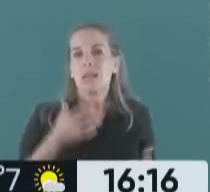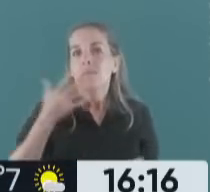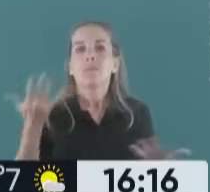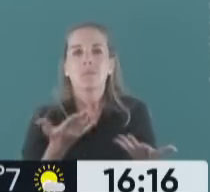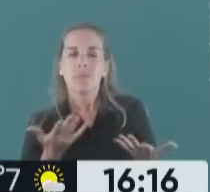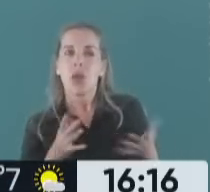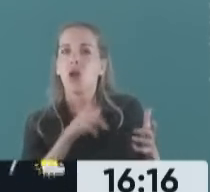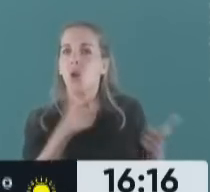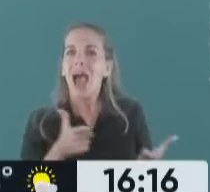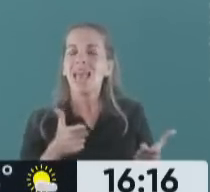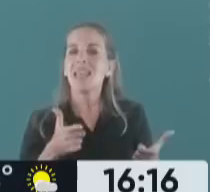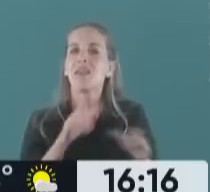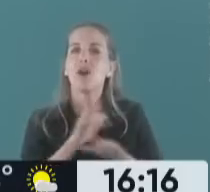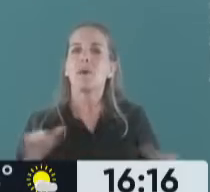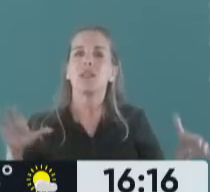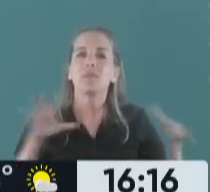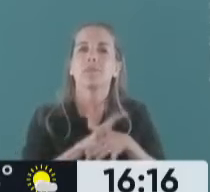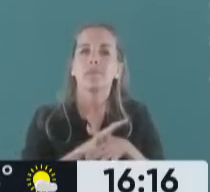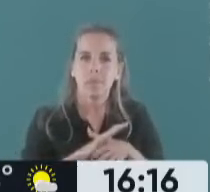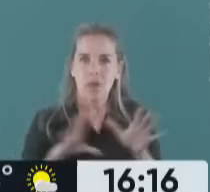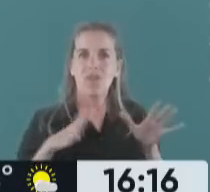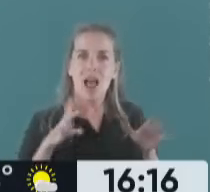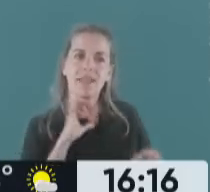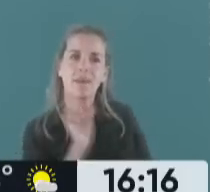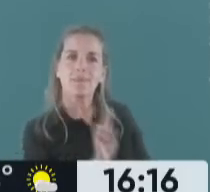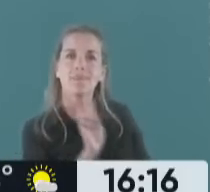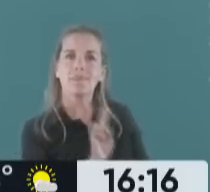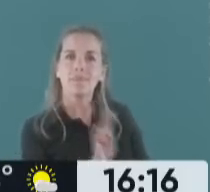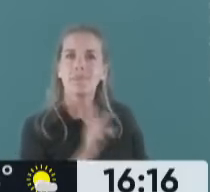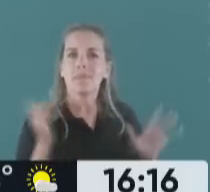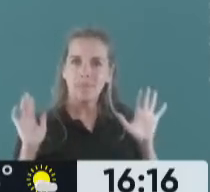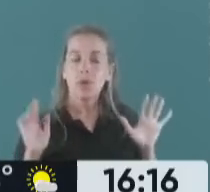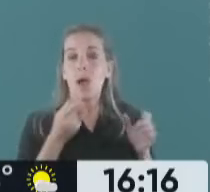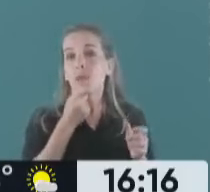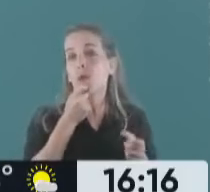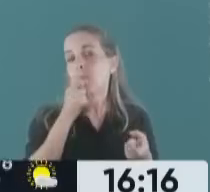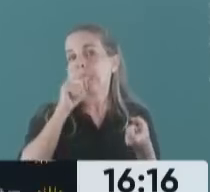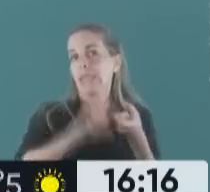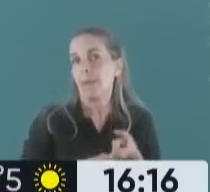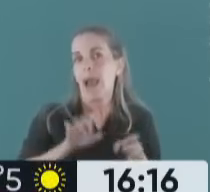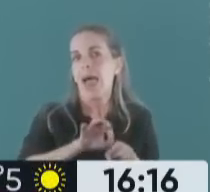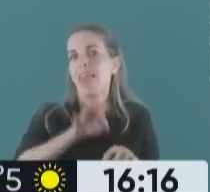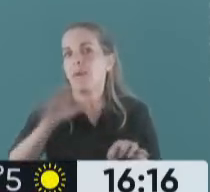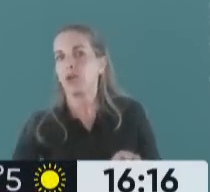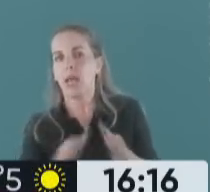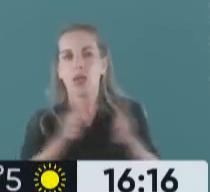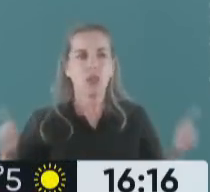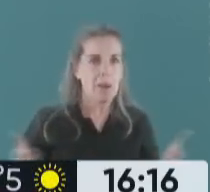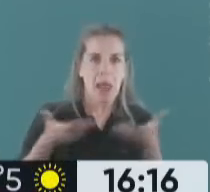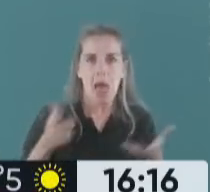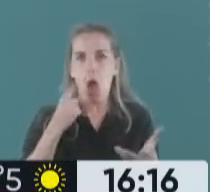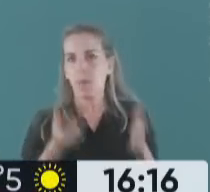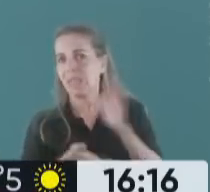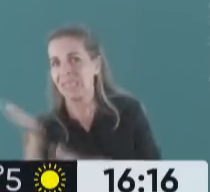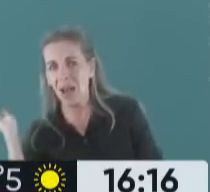ningún índice o suele terminar protegiendo de alguna manera a aquellos que cuando se van de su hogar o cuando se separan por mutuo acuerdo de su hogar, de